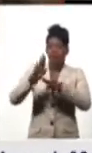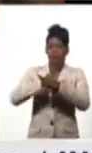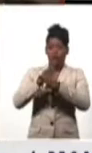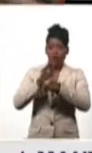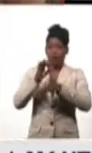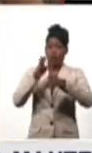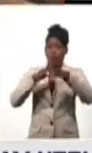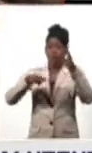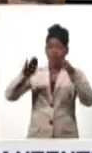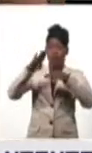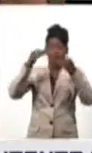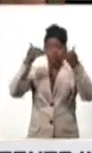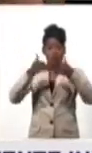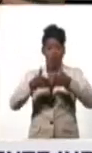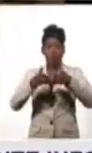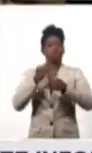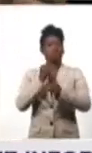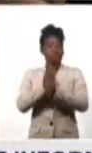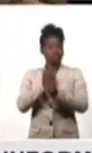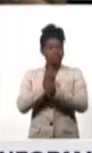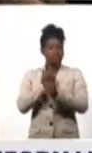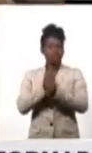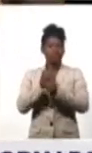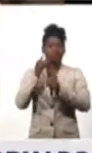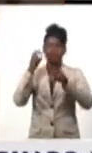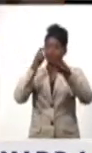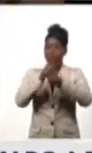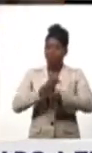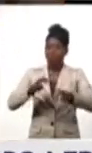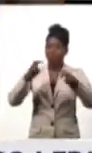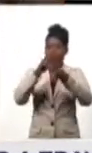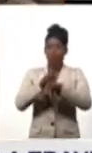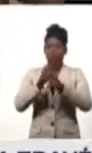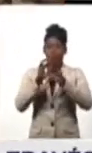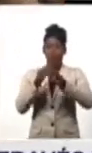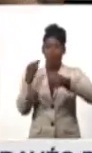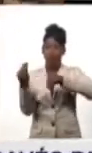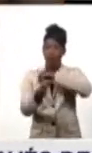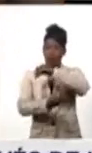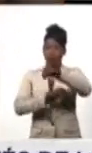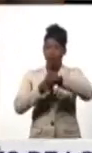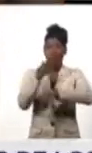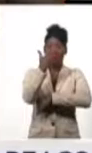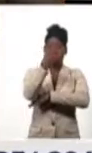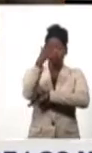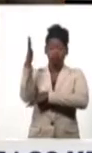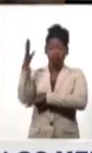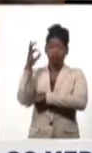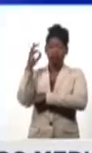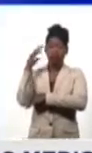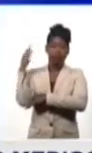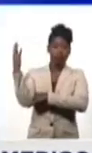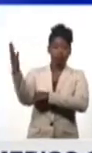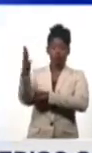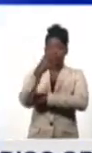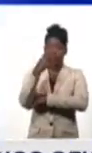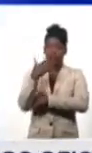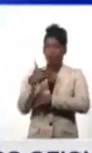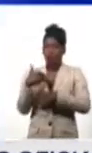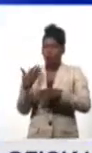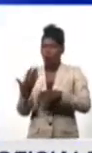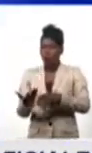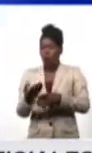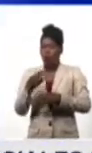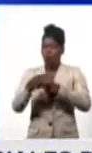Salud Pública como parte de ese proceso de adaptación al cambio climático para ver cómo va a ser el comportamiento. El Instituto de Meteorología El